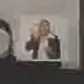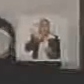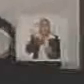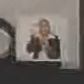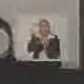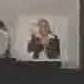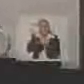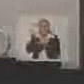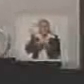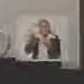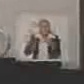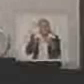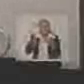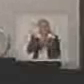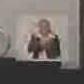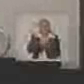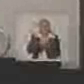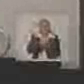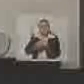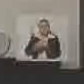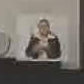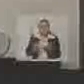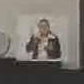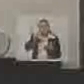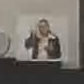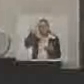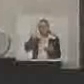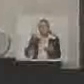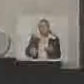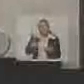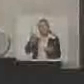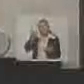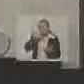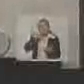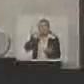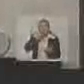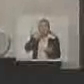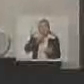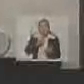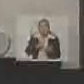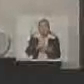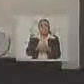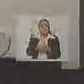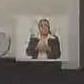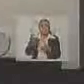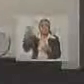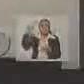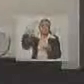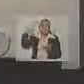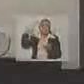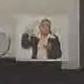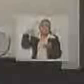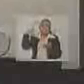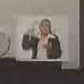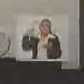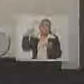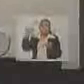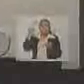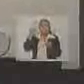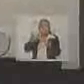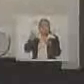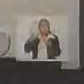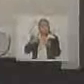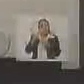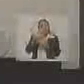ley de transparencia y sabemos que esta se ha ido desarrollando y ha tomado nuevos rumbos. Durante